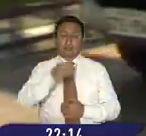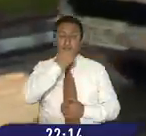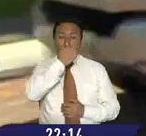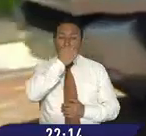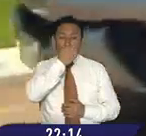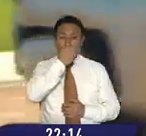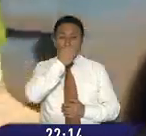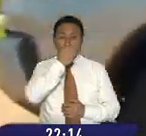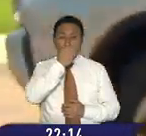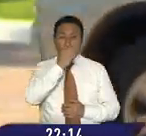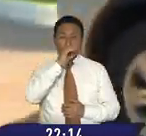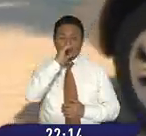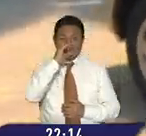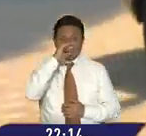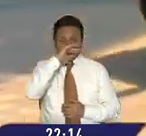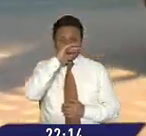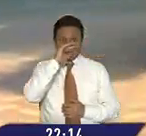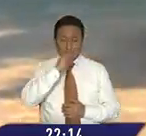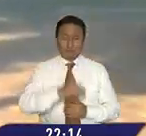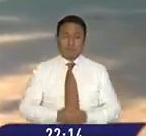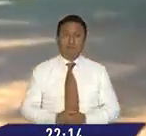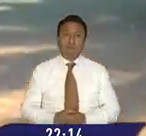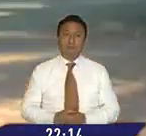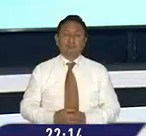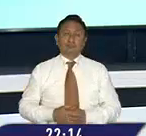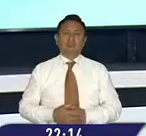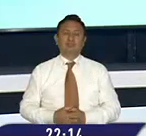García, informó Jorge Escobar.